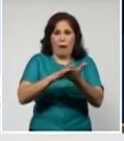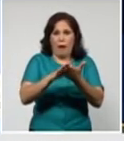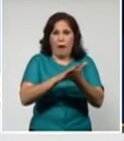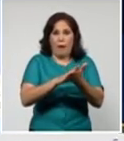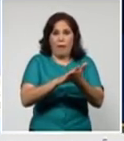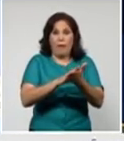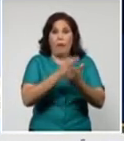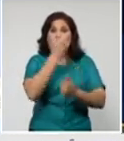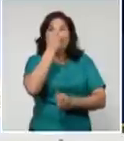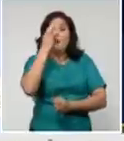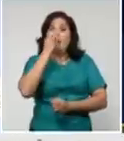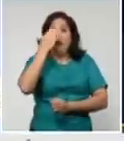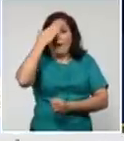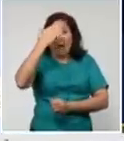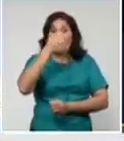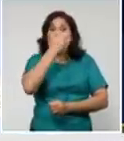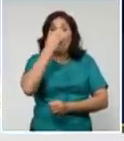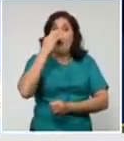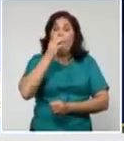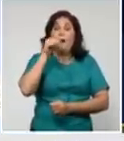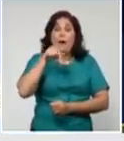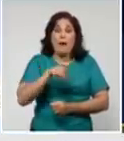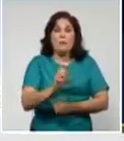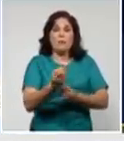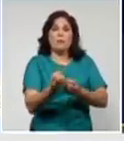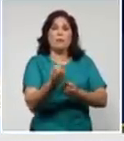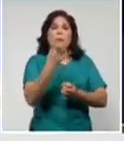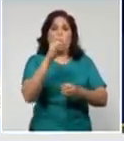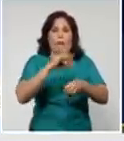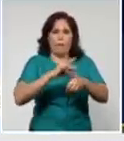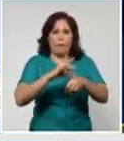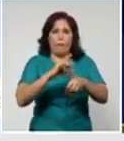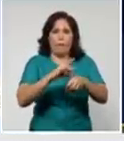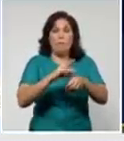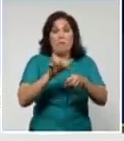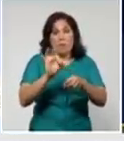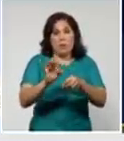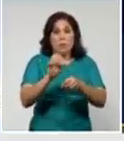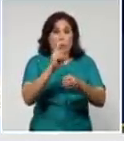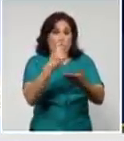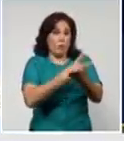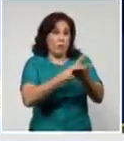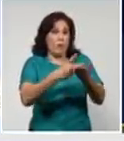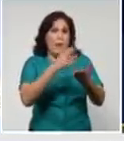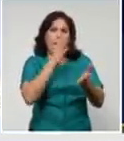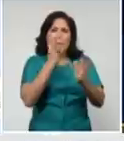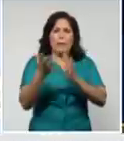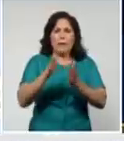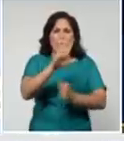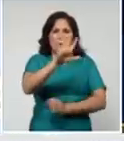Si analizamos esto en los últimos 15 días, tiene un comportamiento similar, un